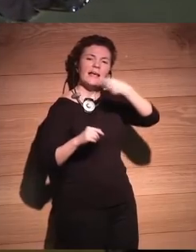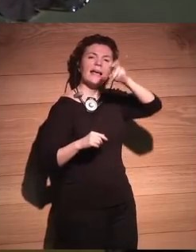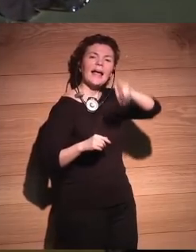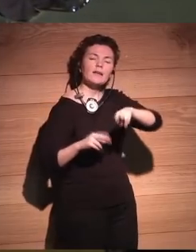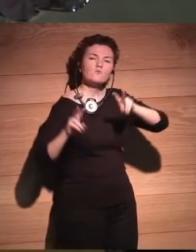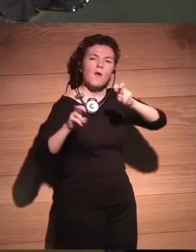que pueda